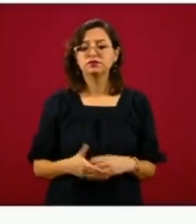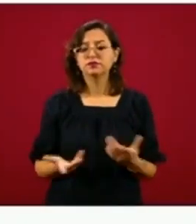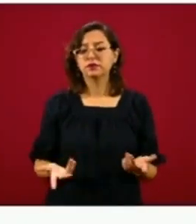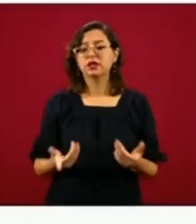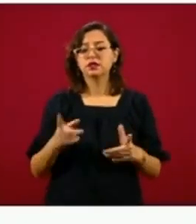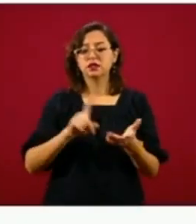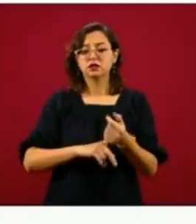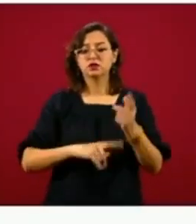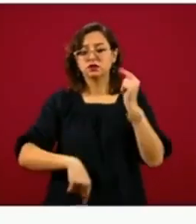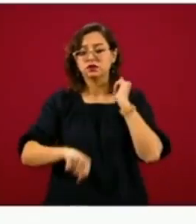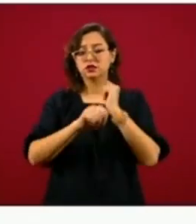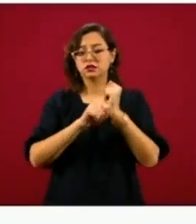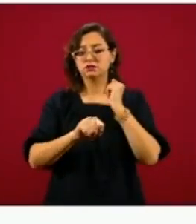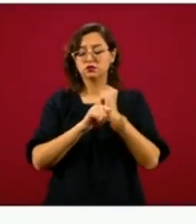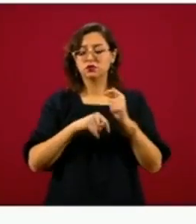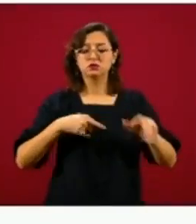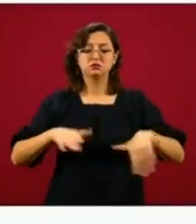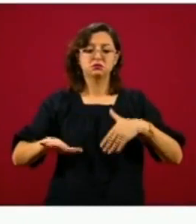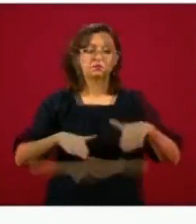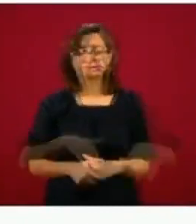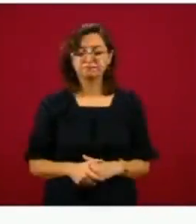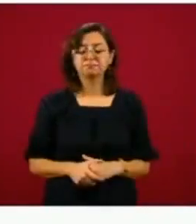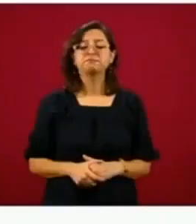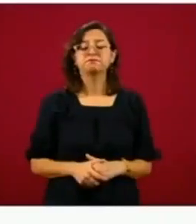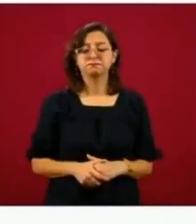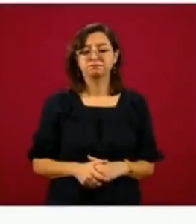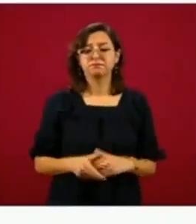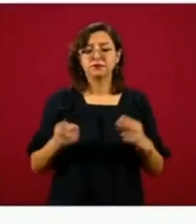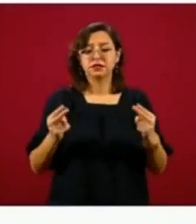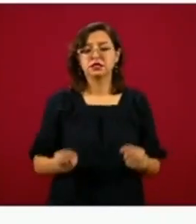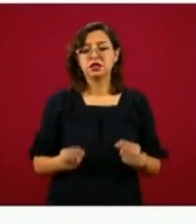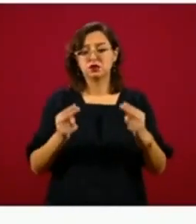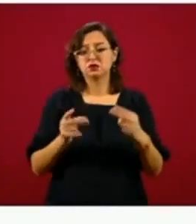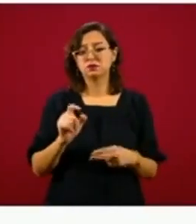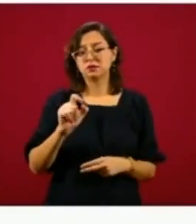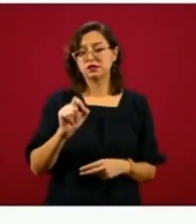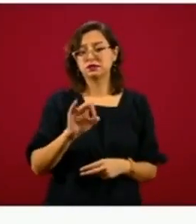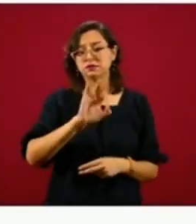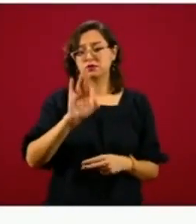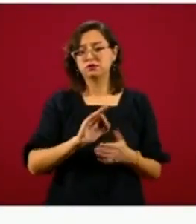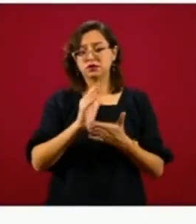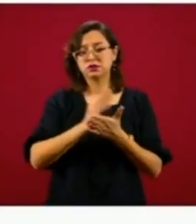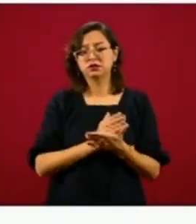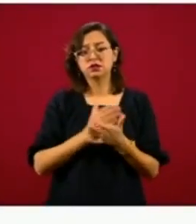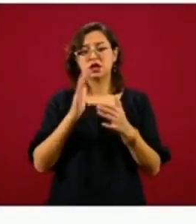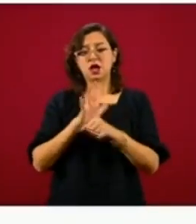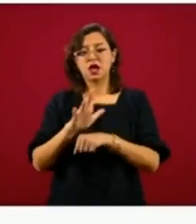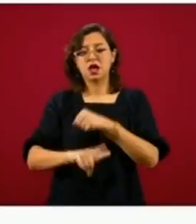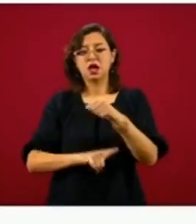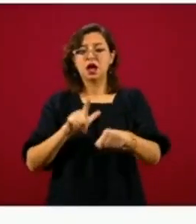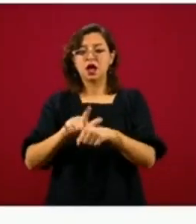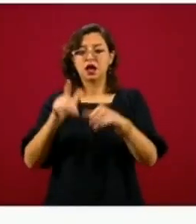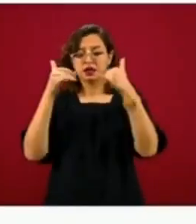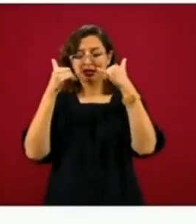colectivo, 18% menos en robo a casa habitación, 27% menos de